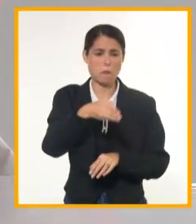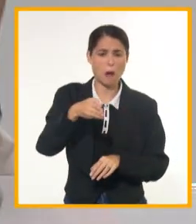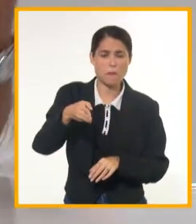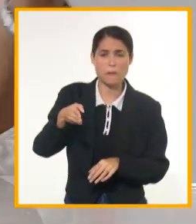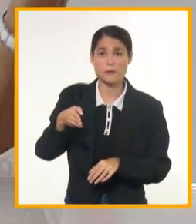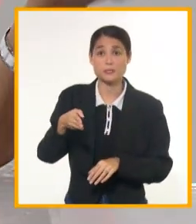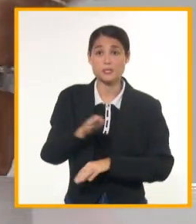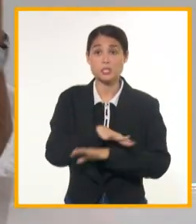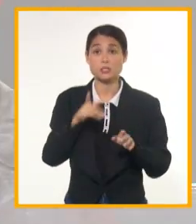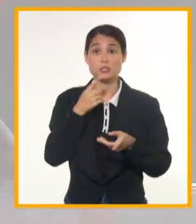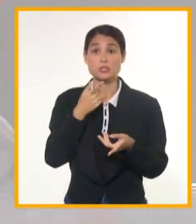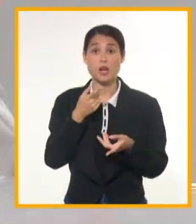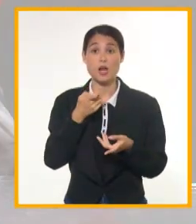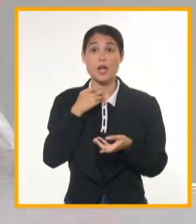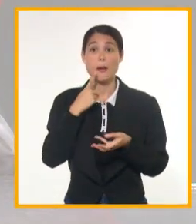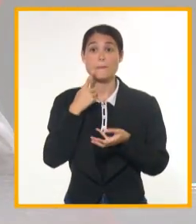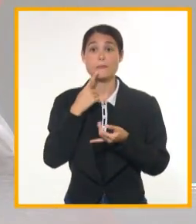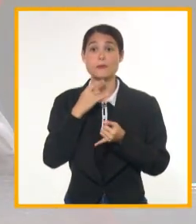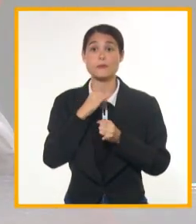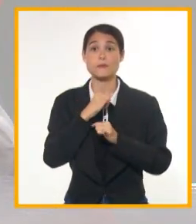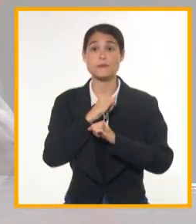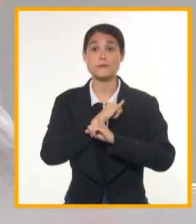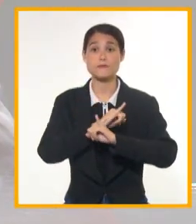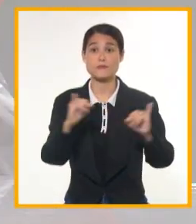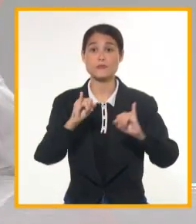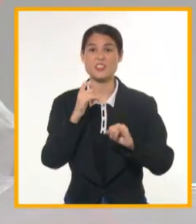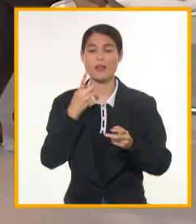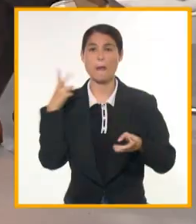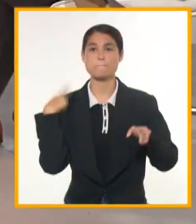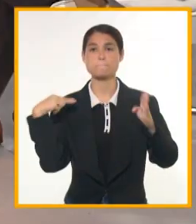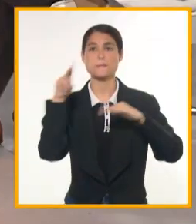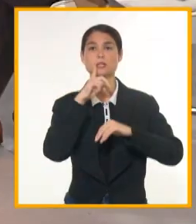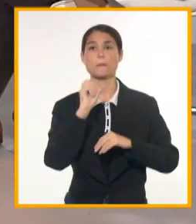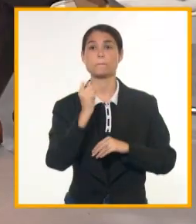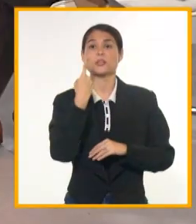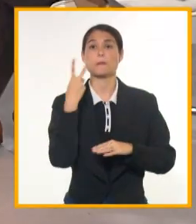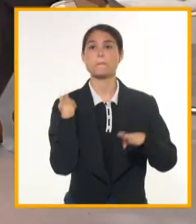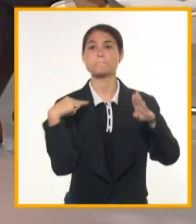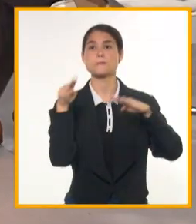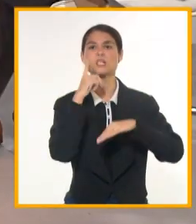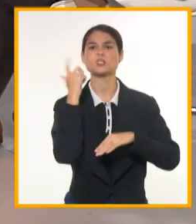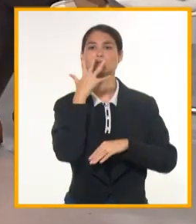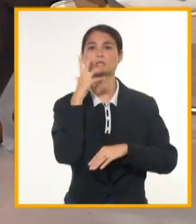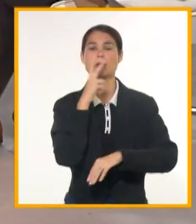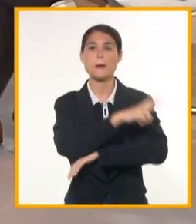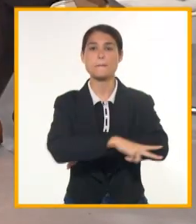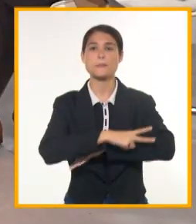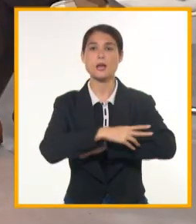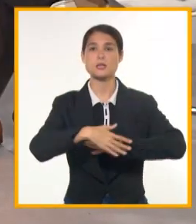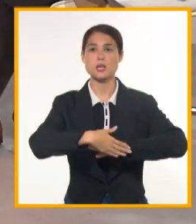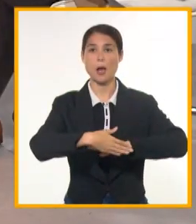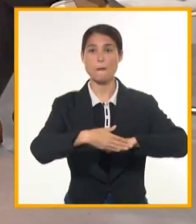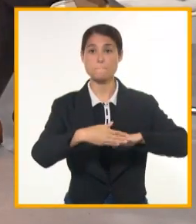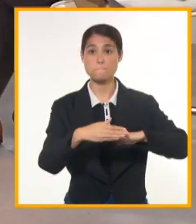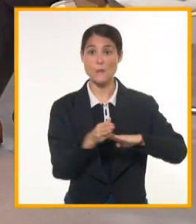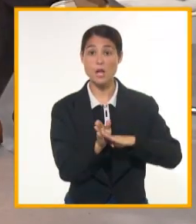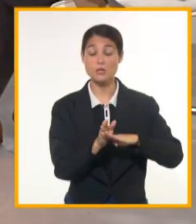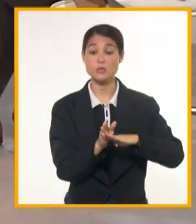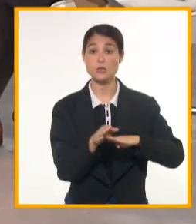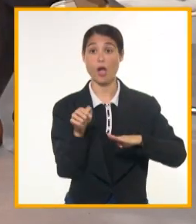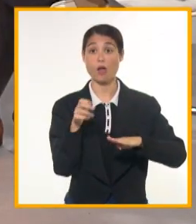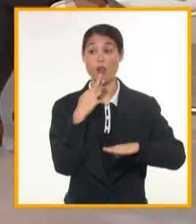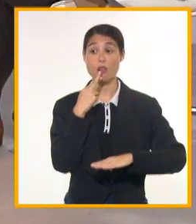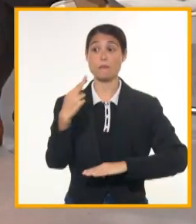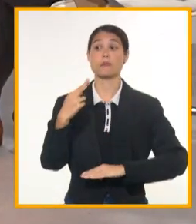esta intervención del primer ministro de Jamaica, que por eso no salió nada más. A ver, es que hay un límite. Es